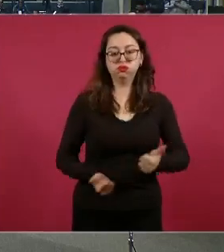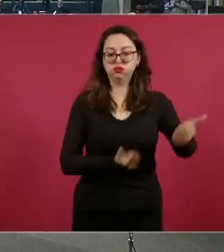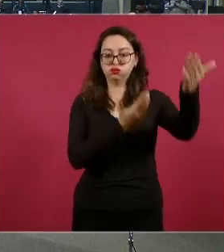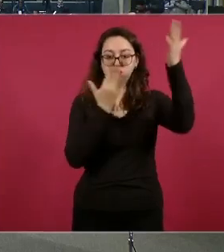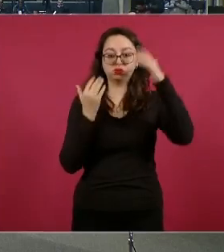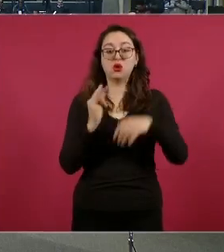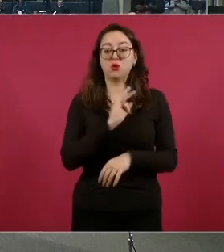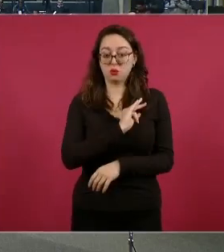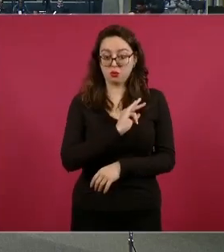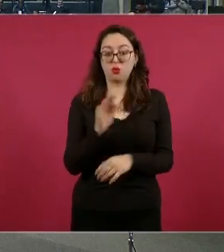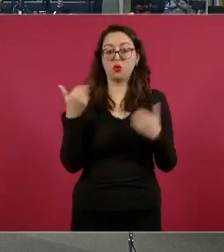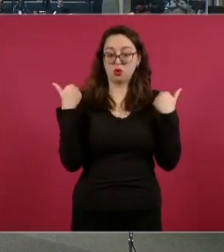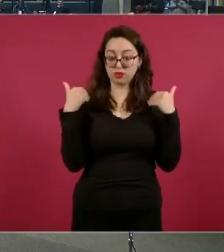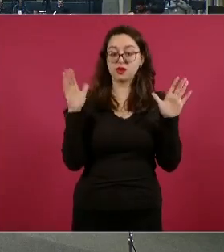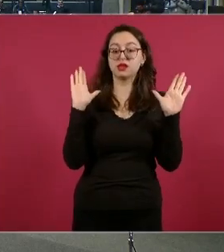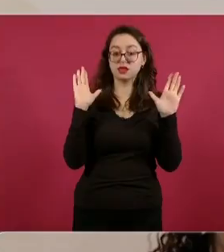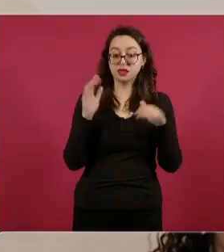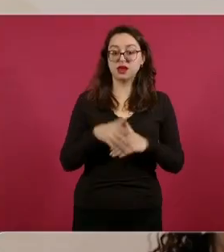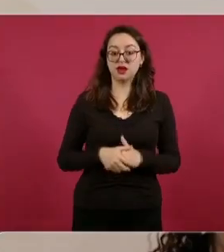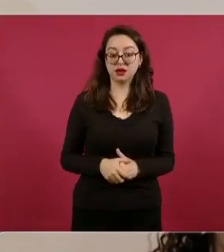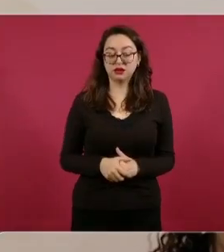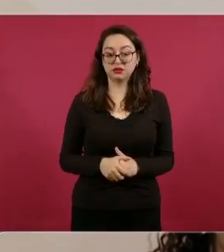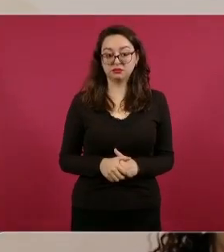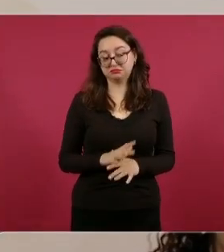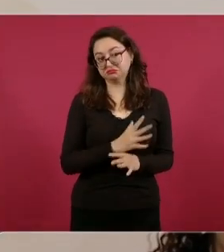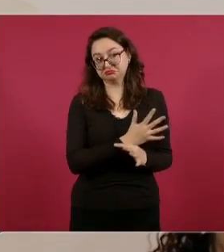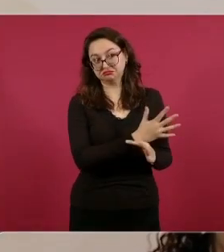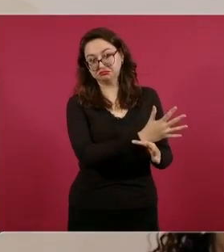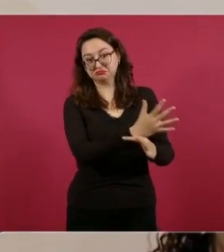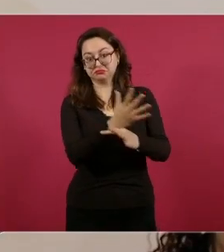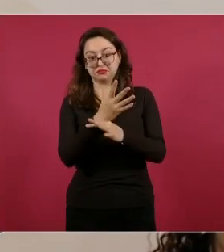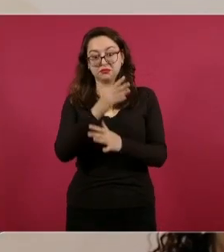a Nuevo León y otros estados, ¿no?